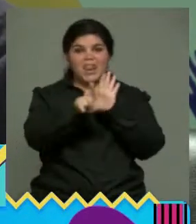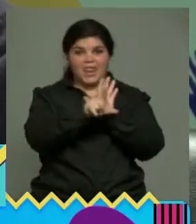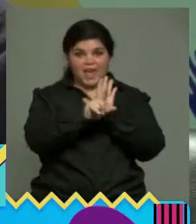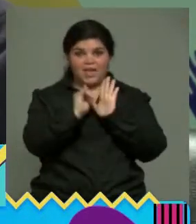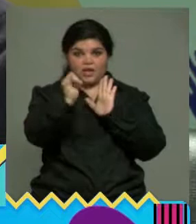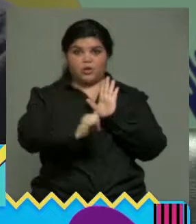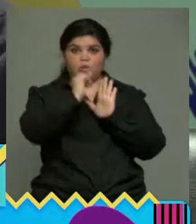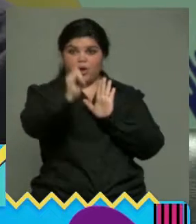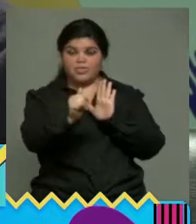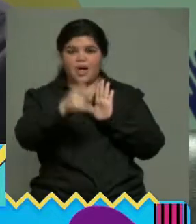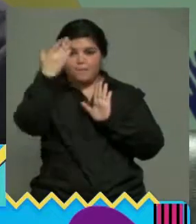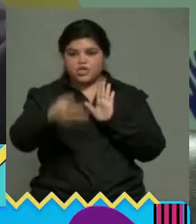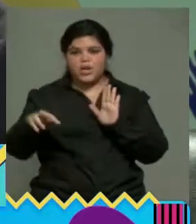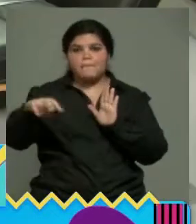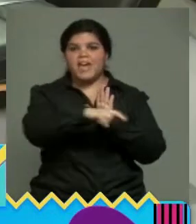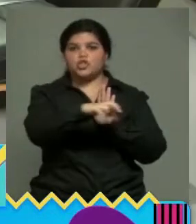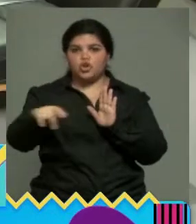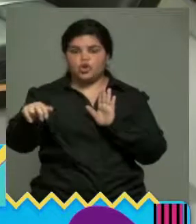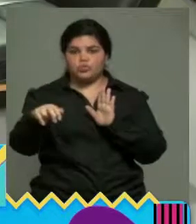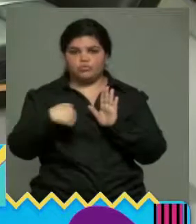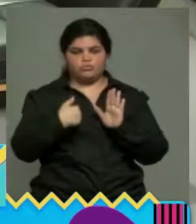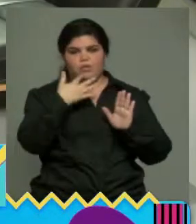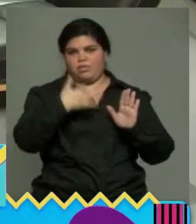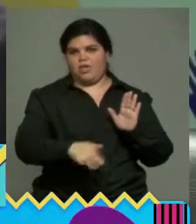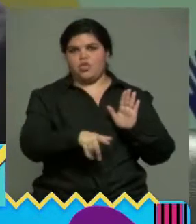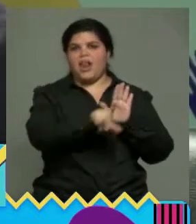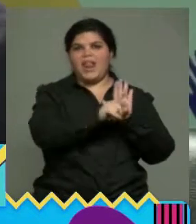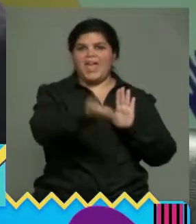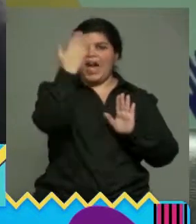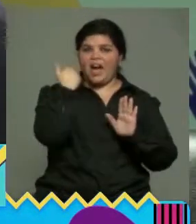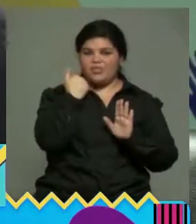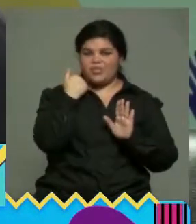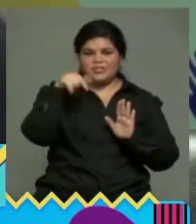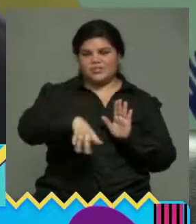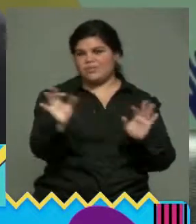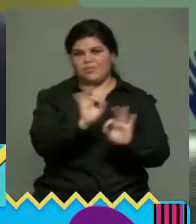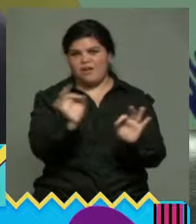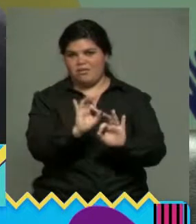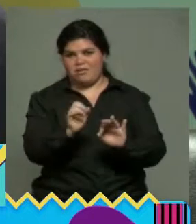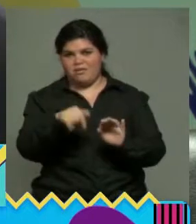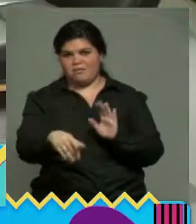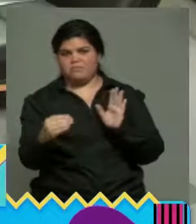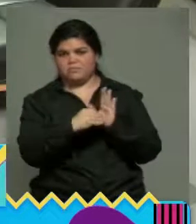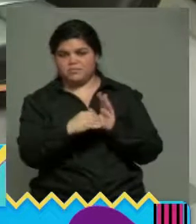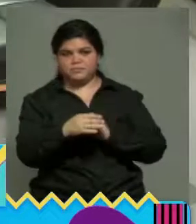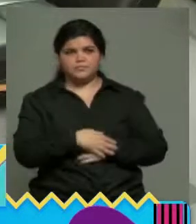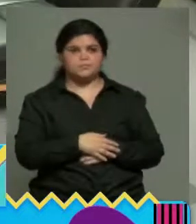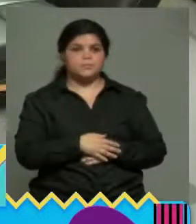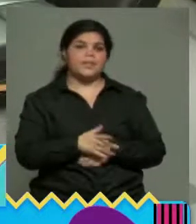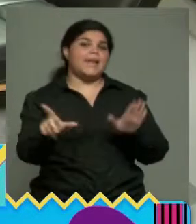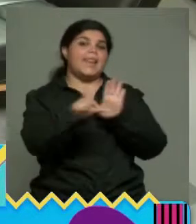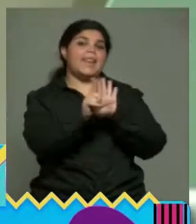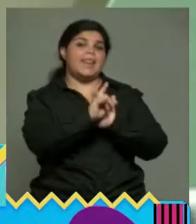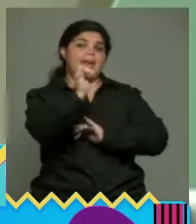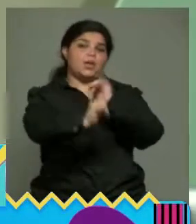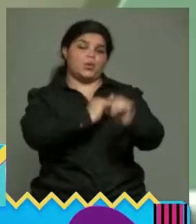que la 6082 no está bien. Yo entiendo que muy claro eso. Claro, respecto al peatón, la 6082 actualmente es muy vaga. Dice,